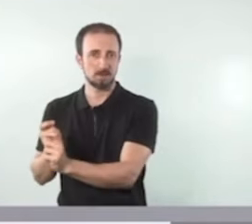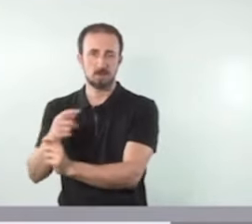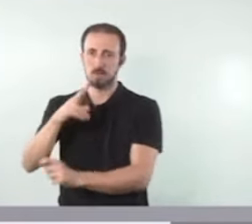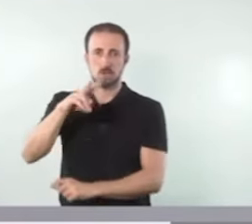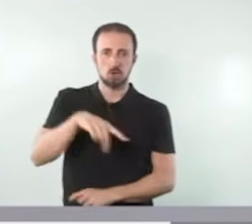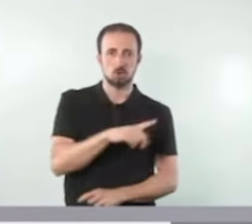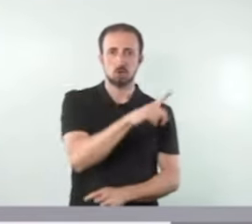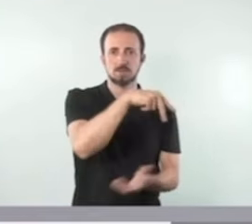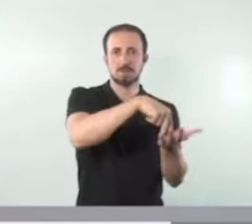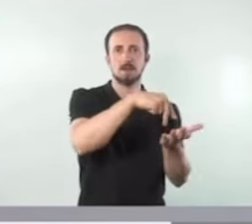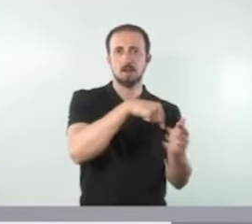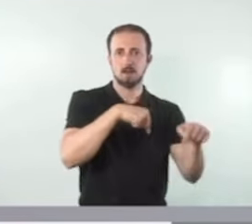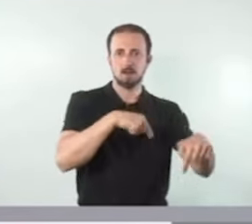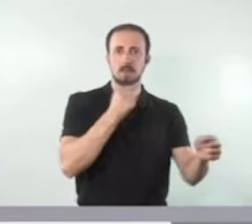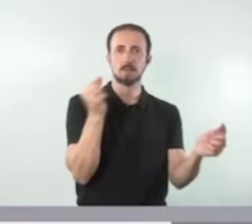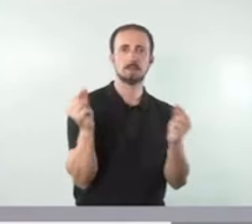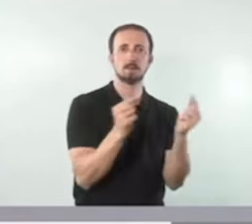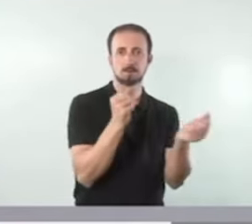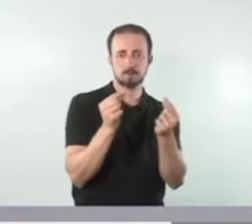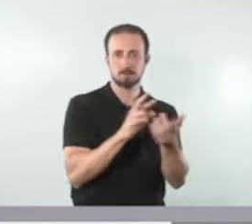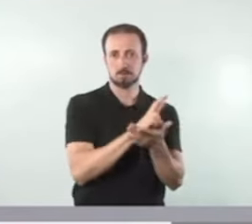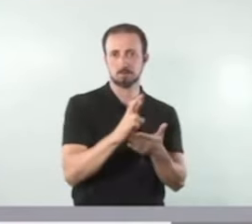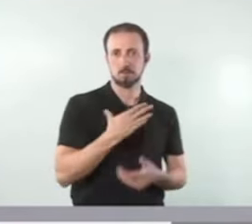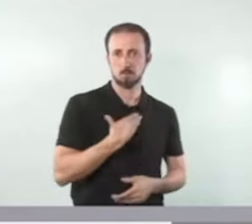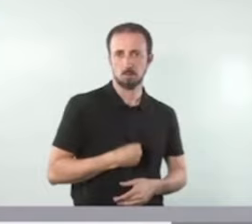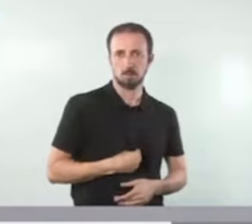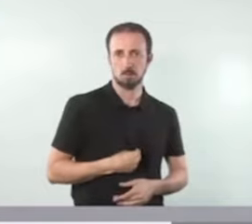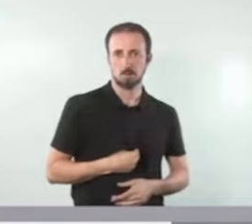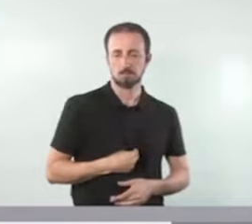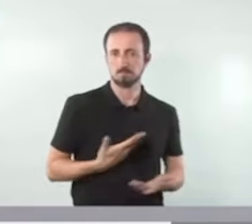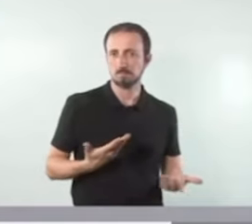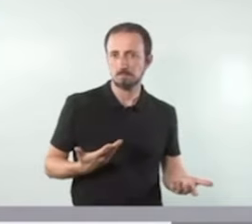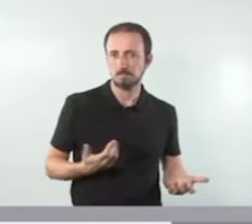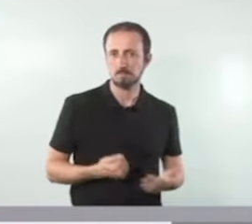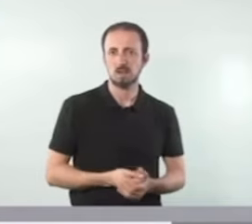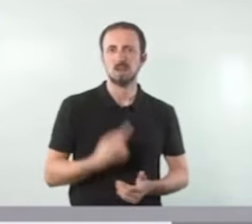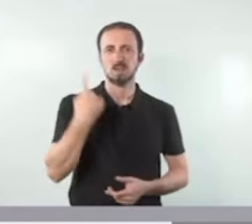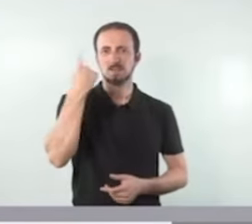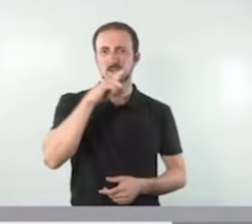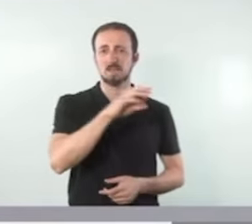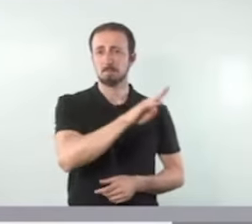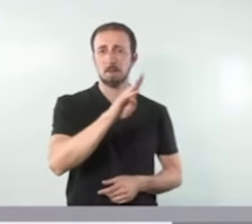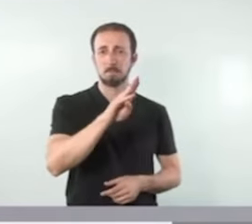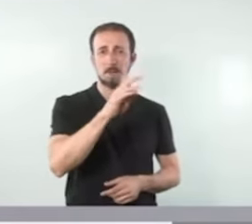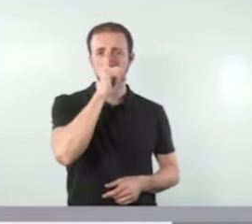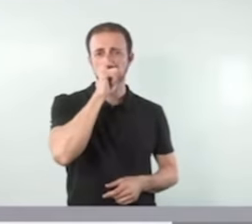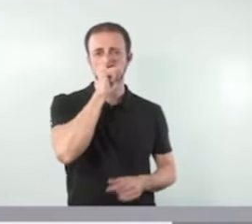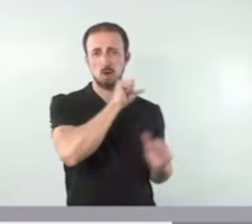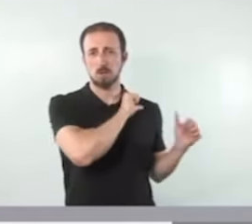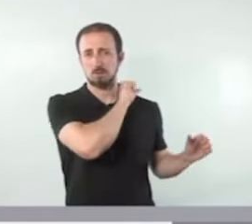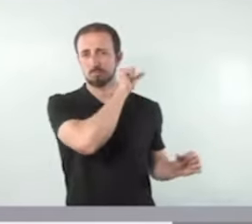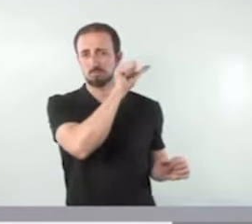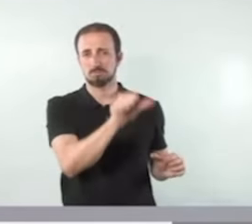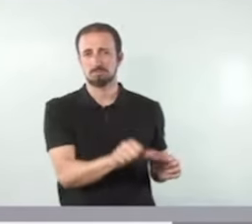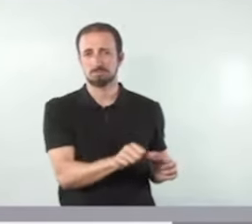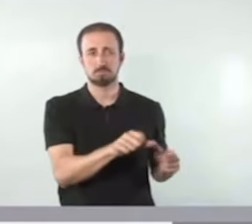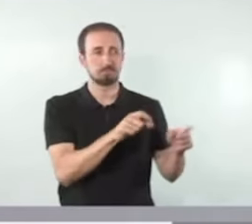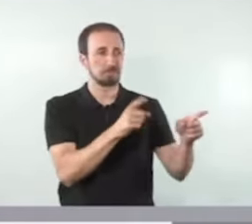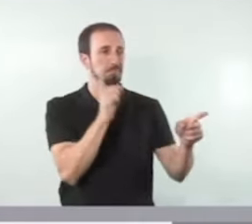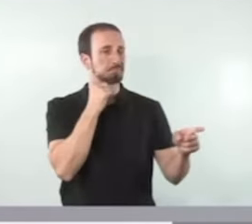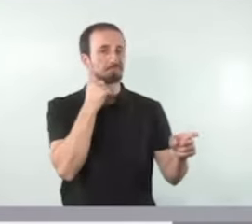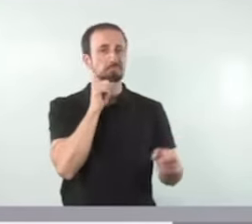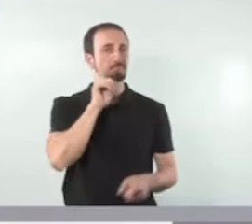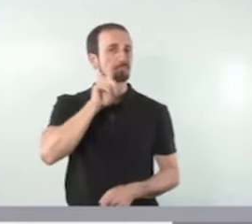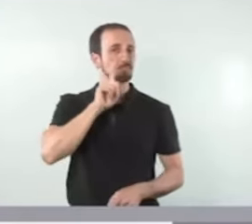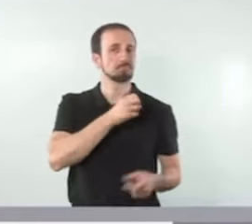verdad yo sé que ustedes llevan años años y años acostumbrados a soltar sus mentiras y